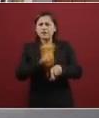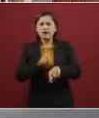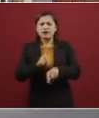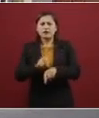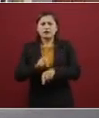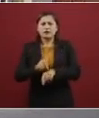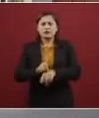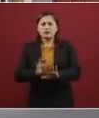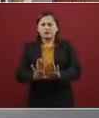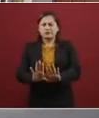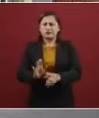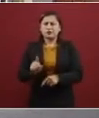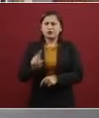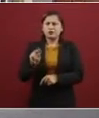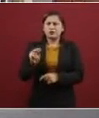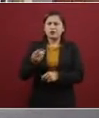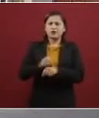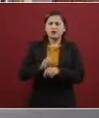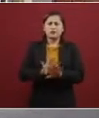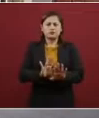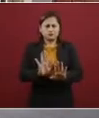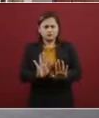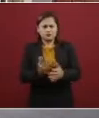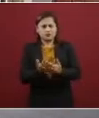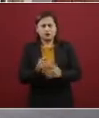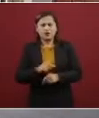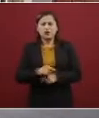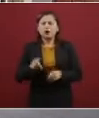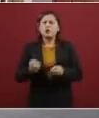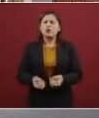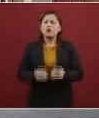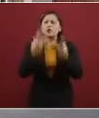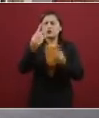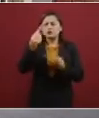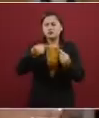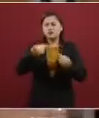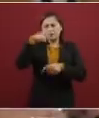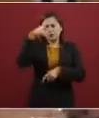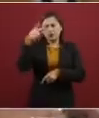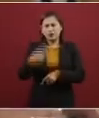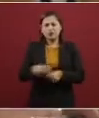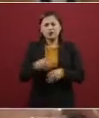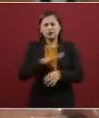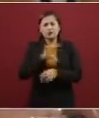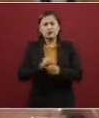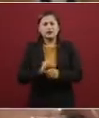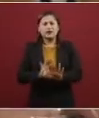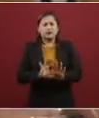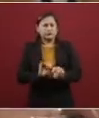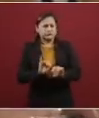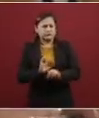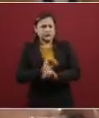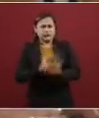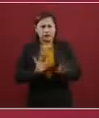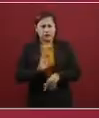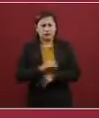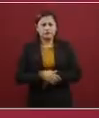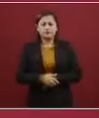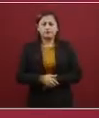es cuestión de promedio diario es cuestión de cuántos mexicanos al entrar o no y este